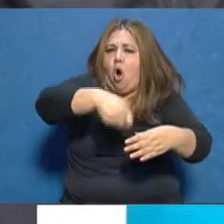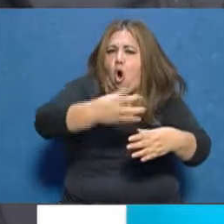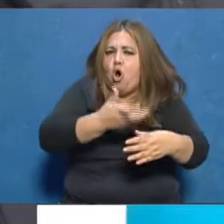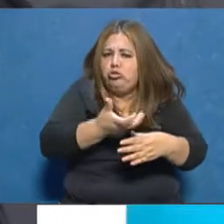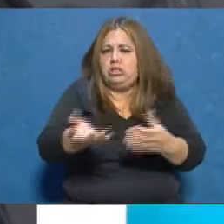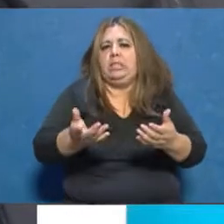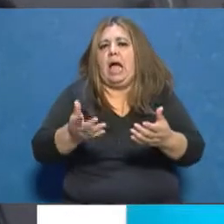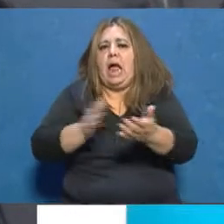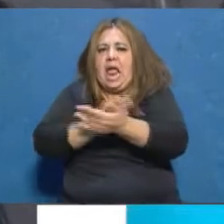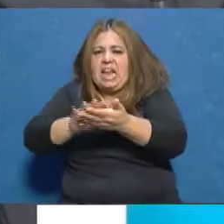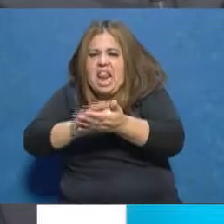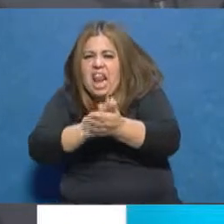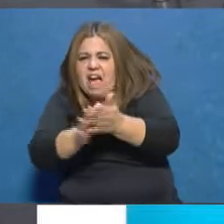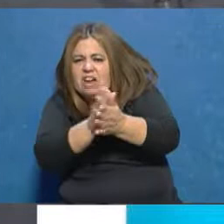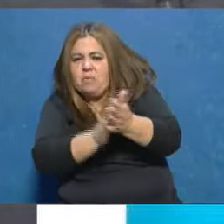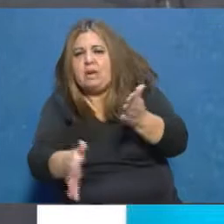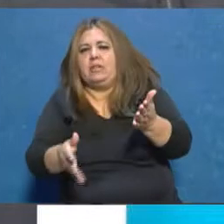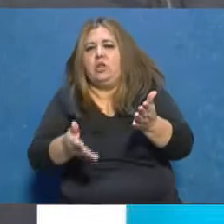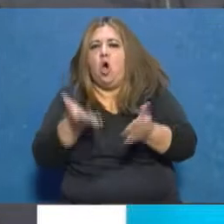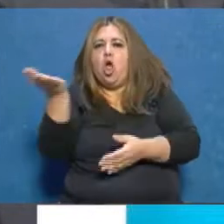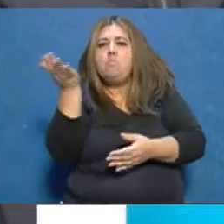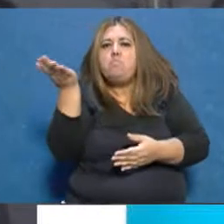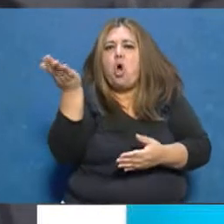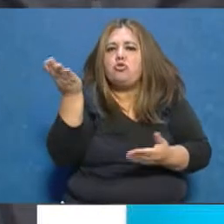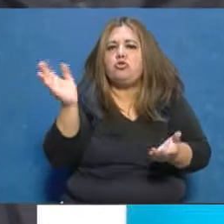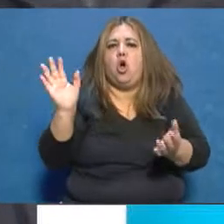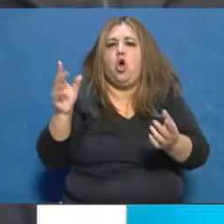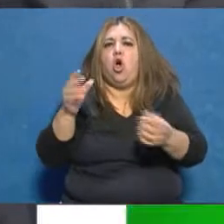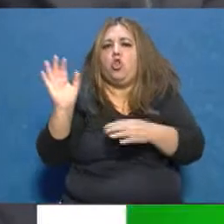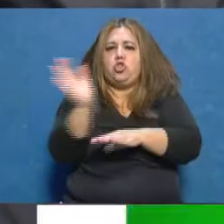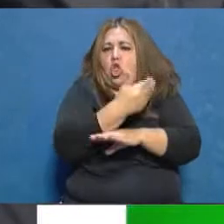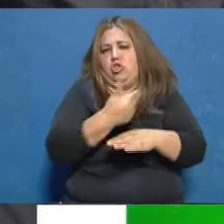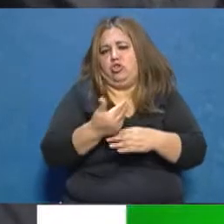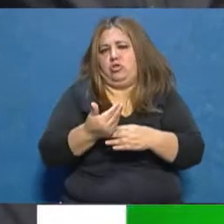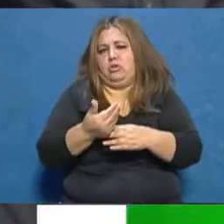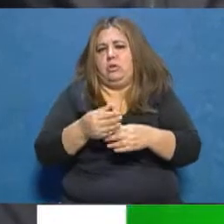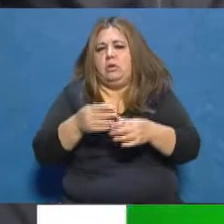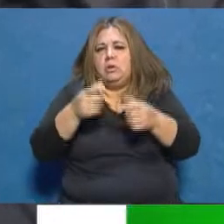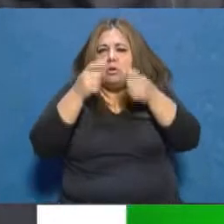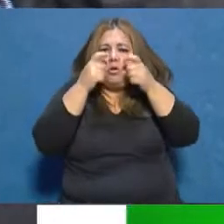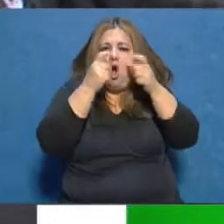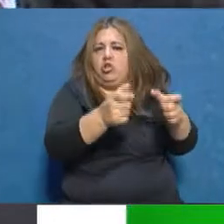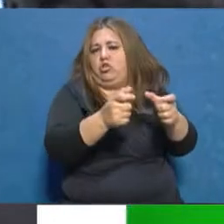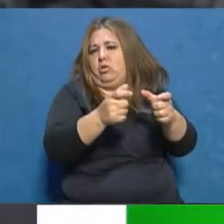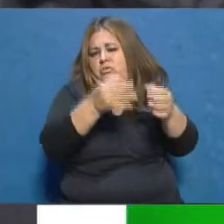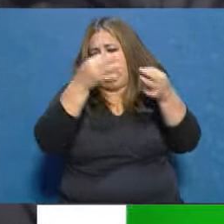camareros, obviamente, y con las medidas de control exhaustivo.